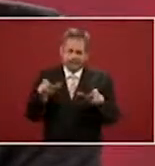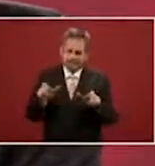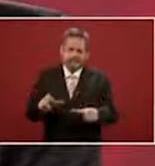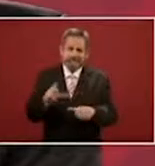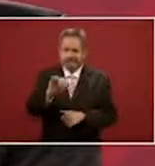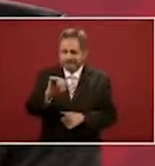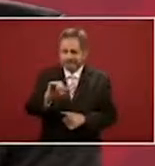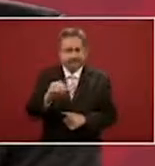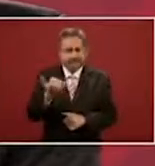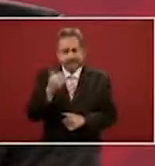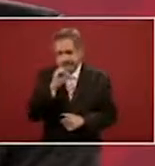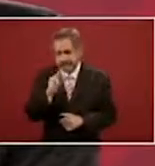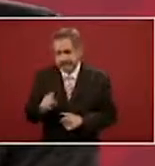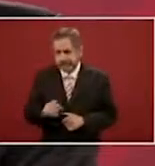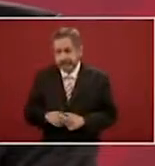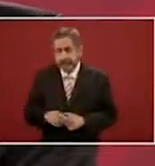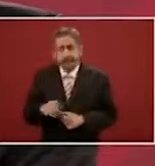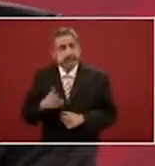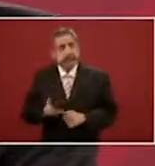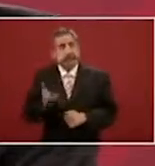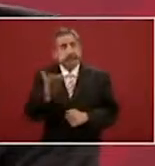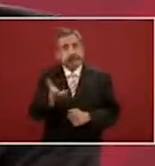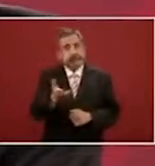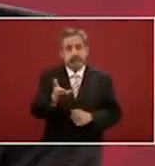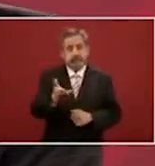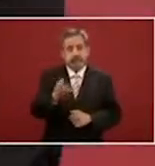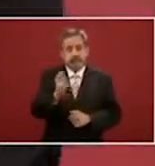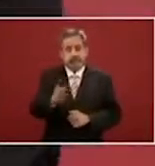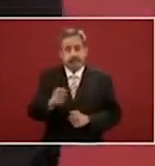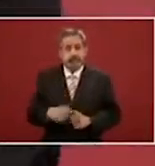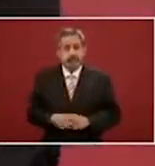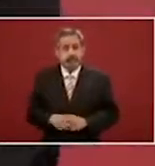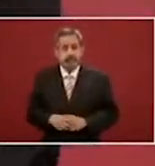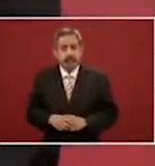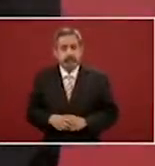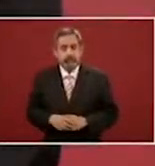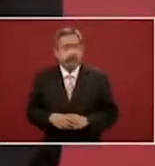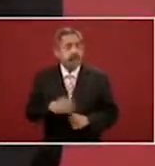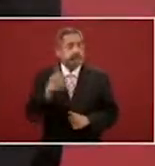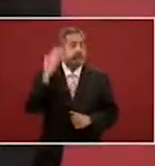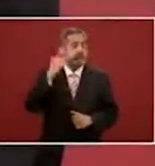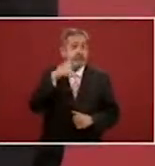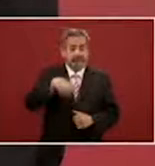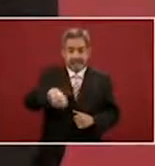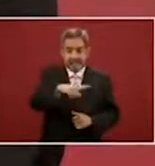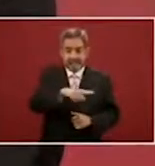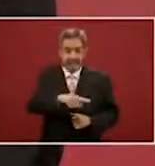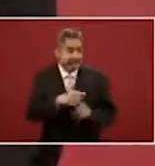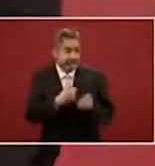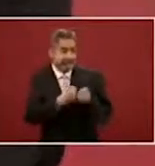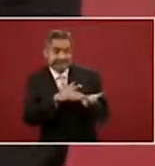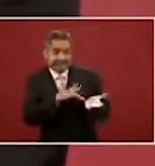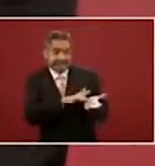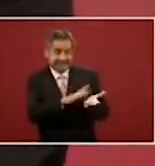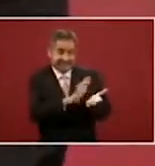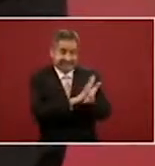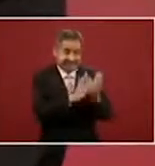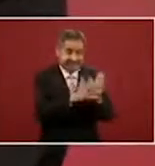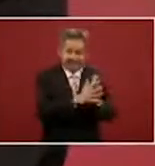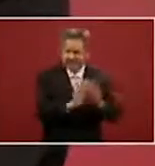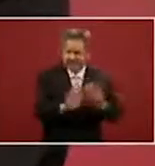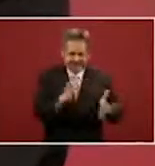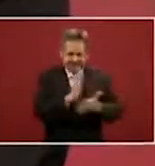y pedirle a los que les ayudaban, porque ya no les